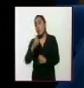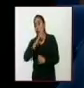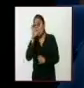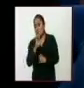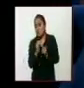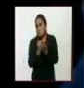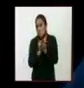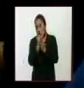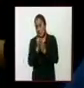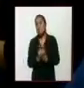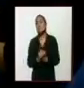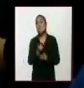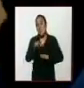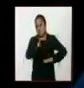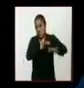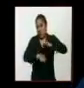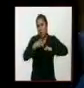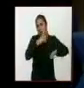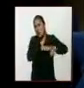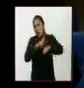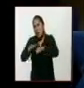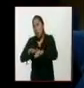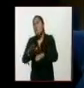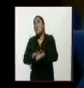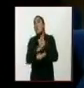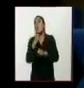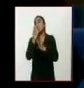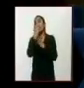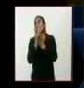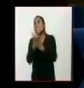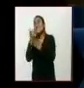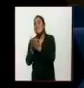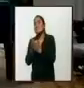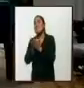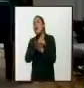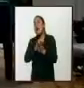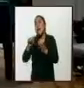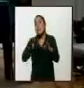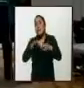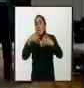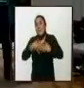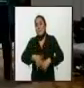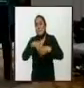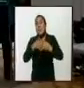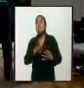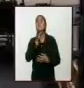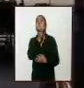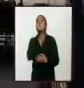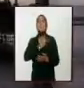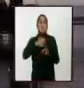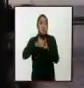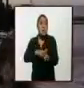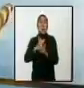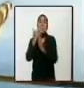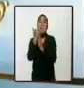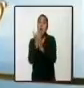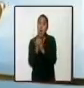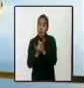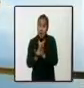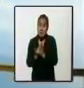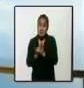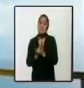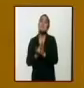La calificadora indicó que la debilidad se ha concentrado en las actividades secundarias y la producción de petróleo continúa disminuyendo.